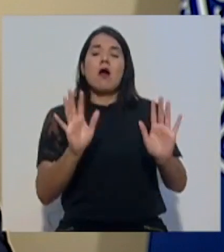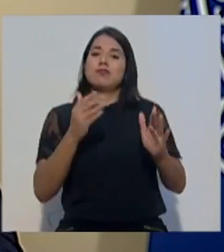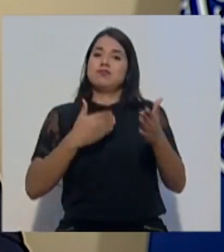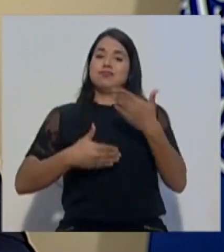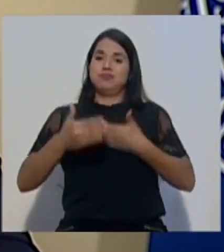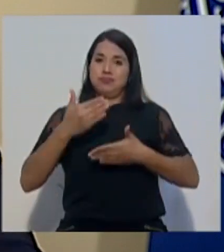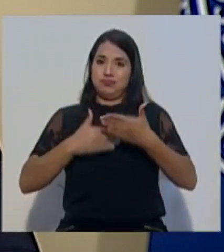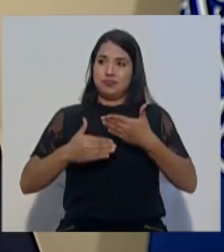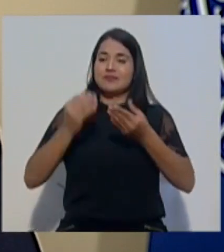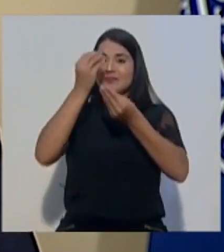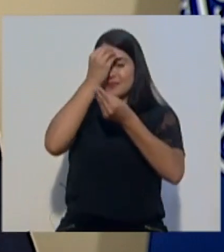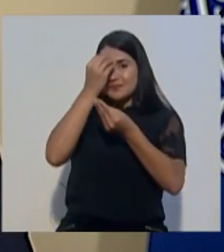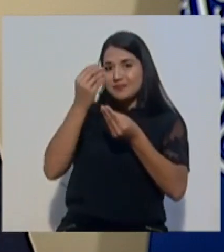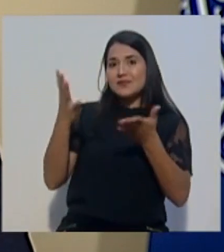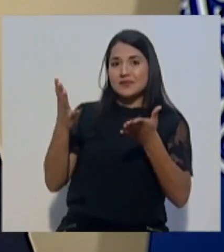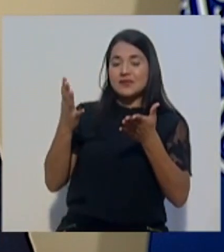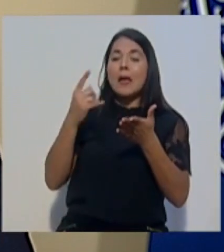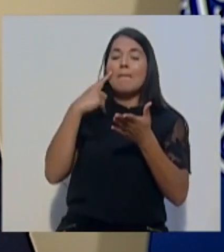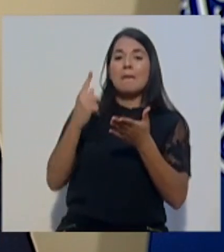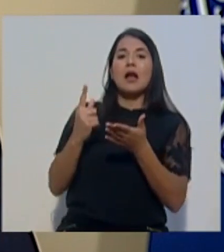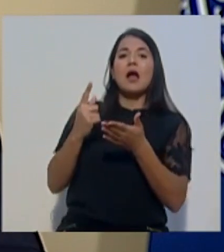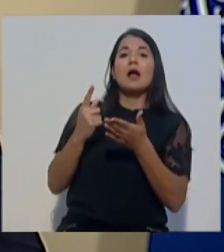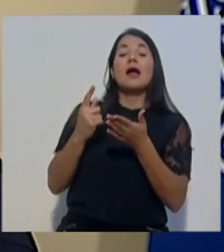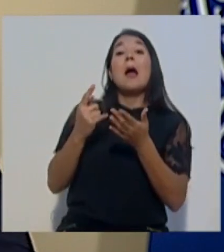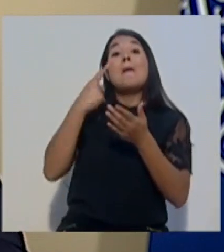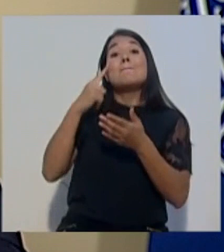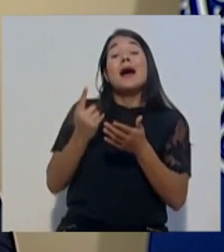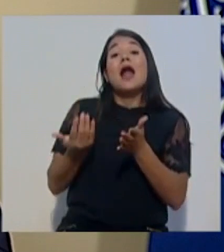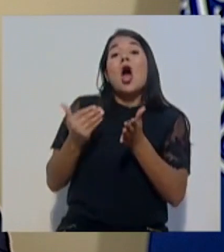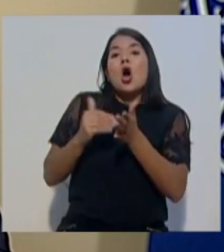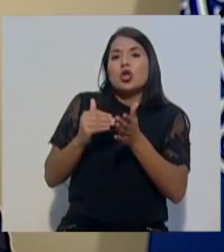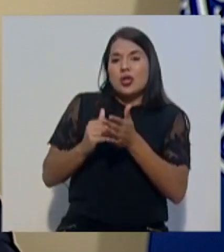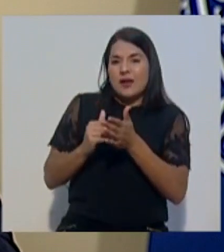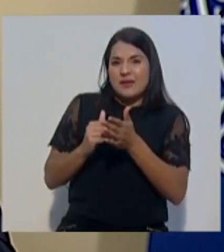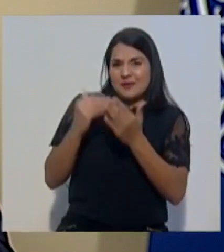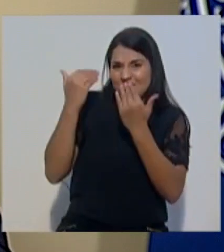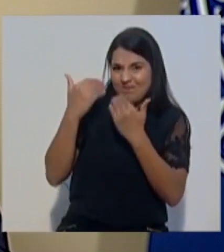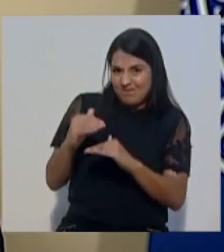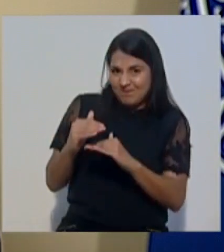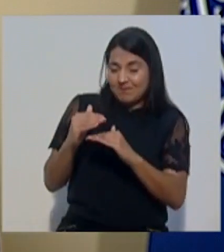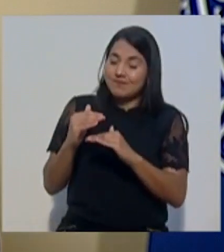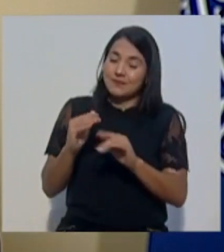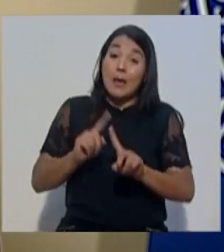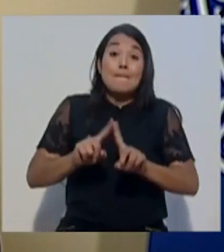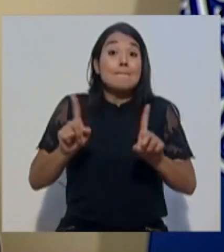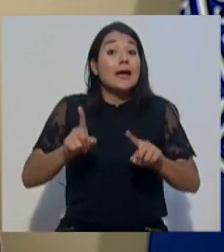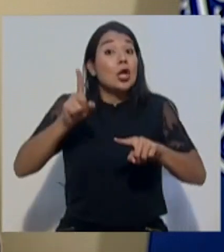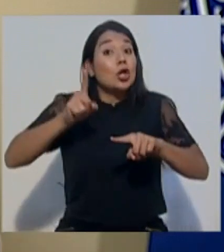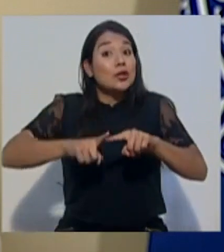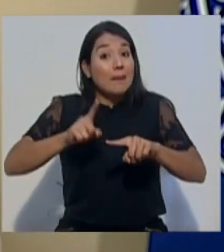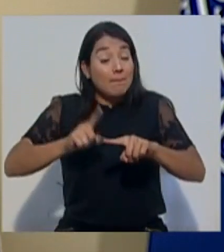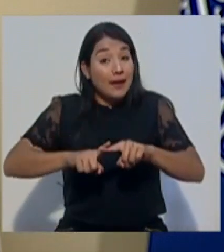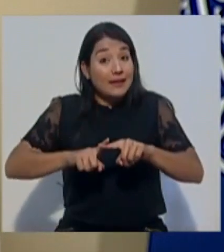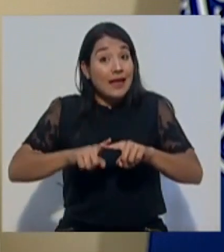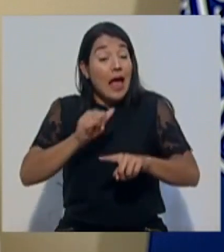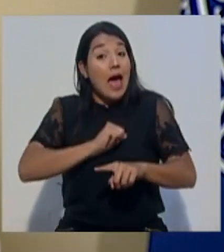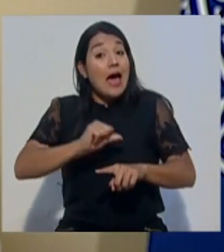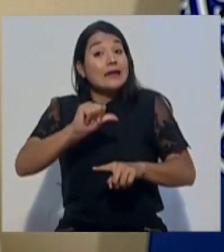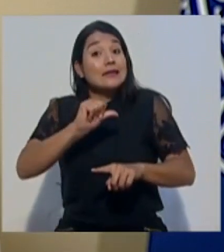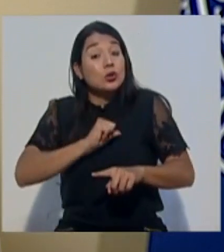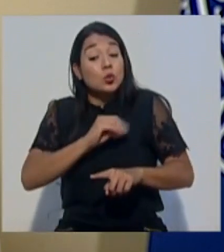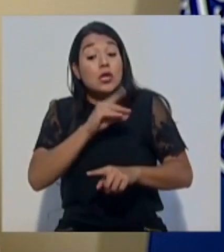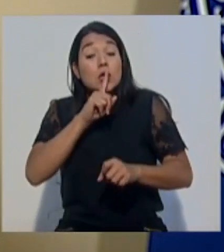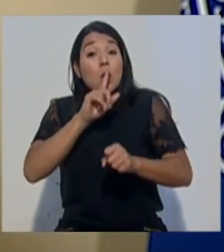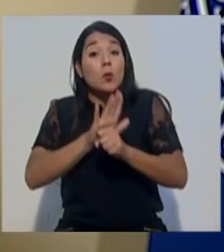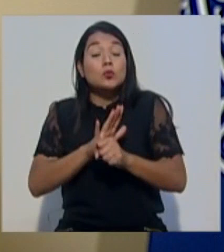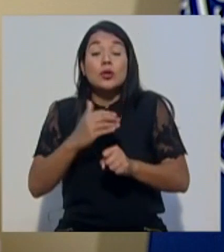medidas para devolvernos. Pero eso depende de que también todas y todos nos